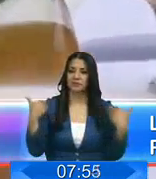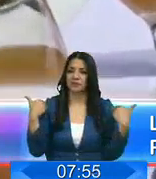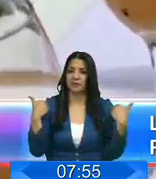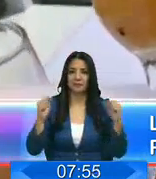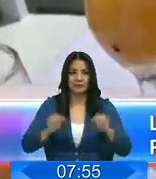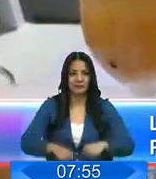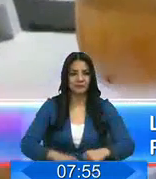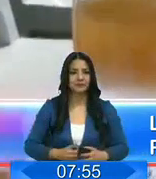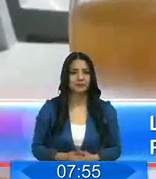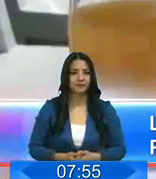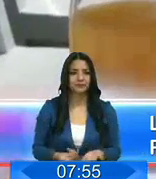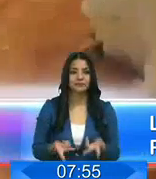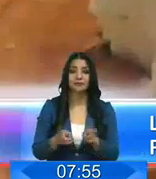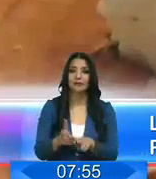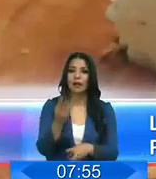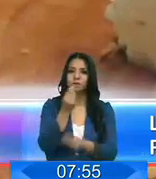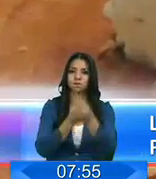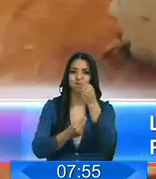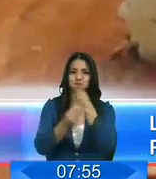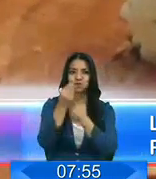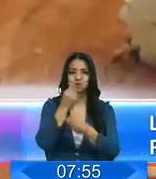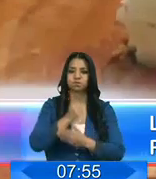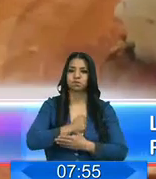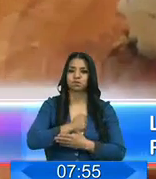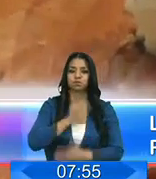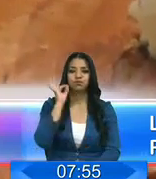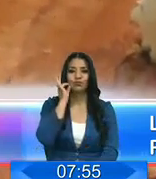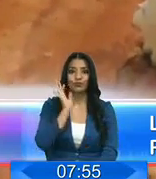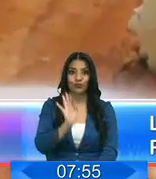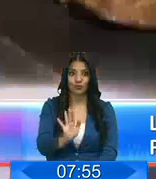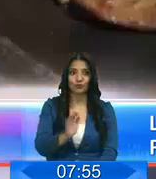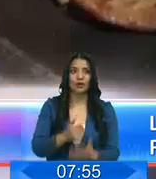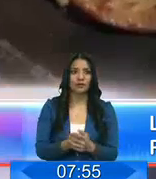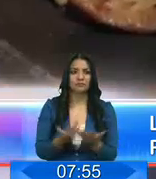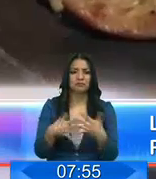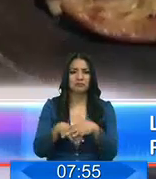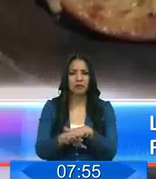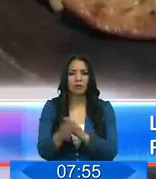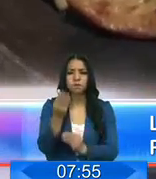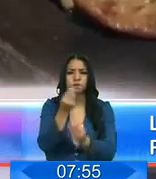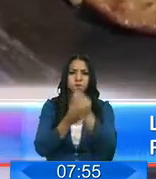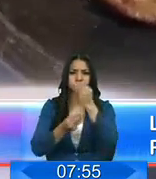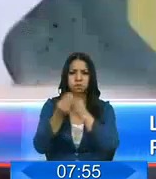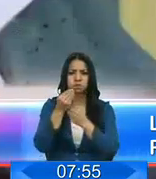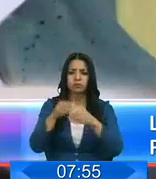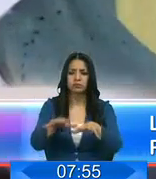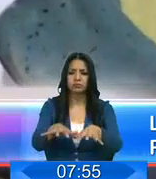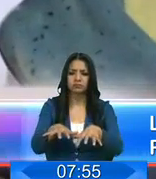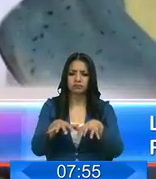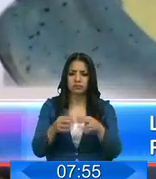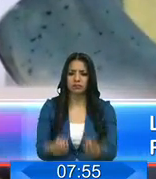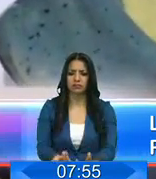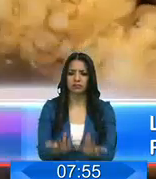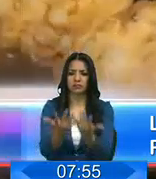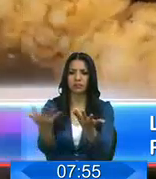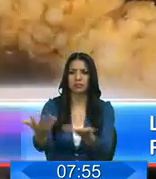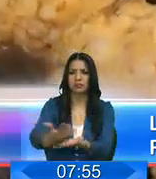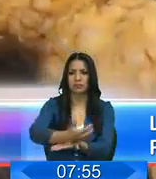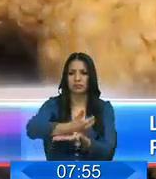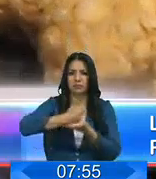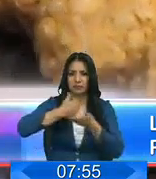No puede faltar la gastronomía con frutos propios del lugar, combinados con ingredientes que se cultivan en el cantón. Gusten de